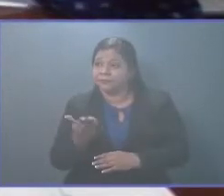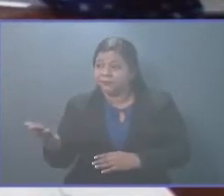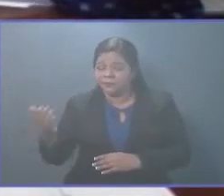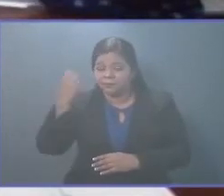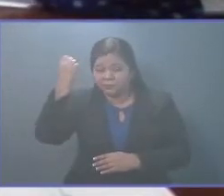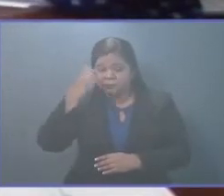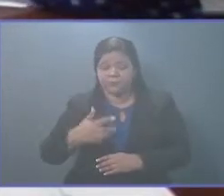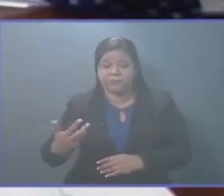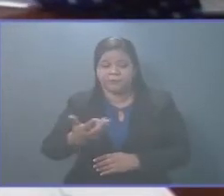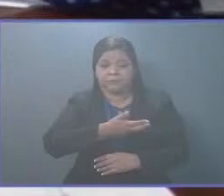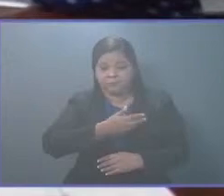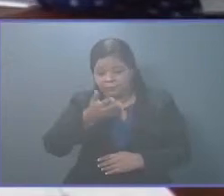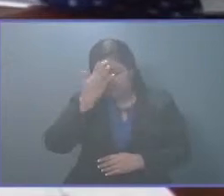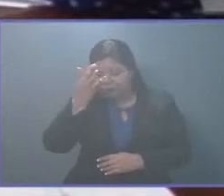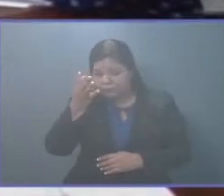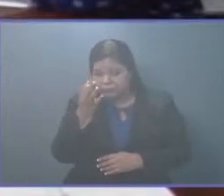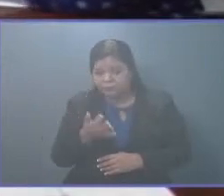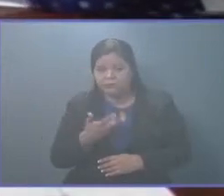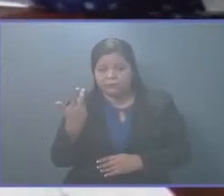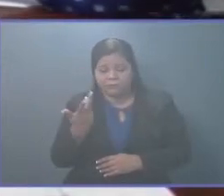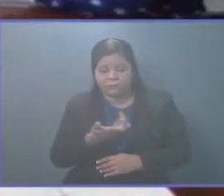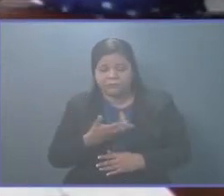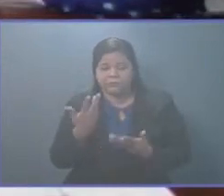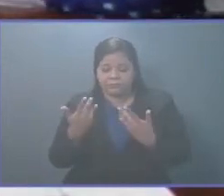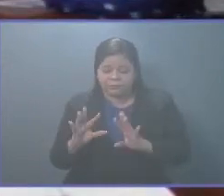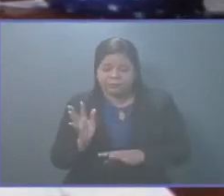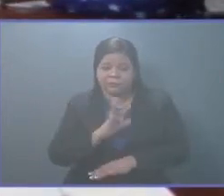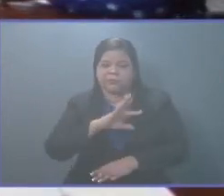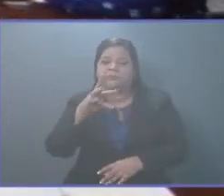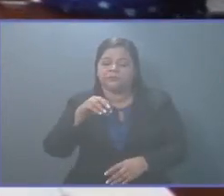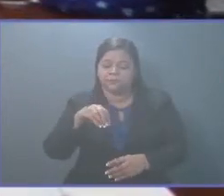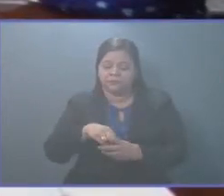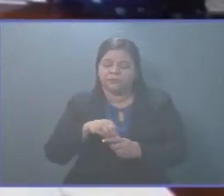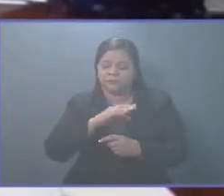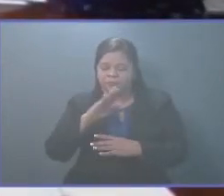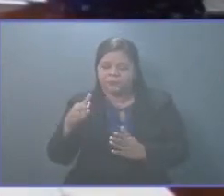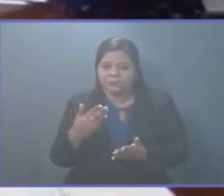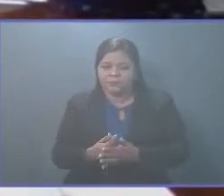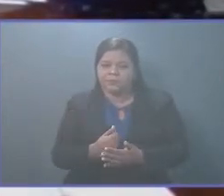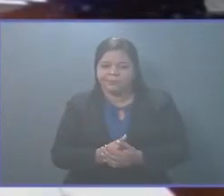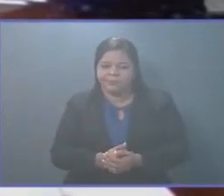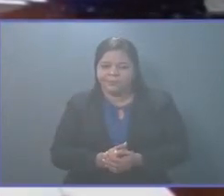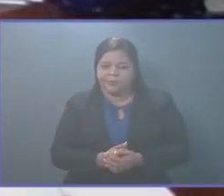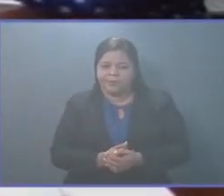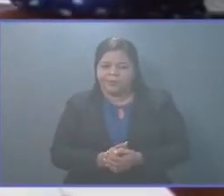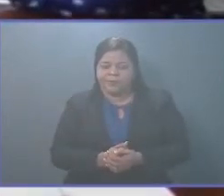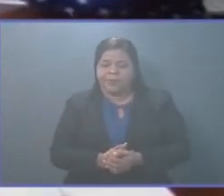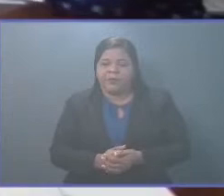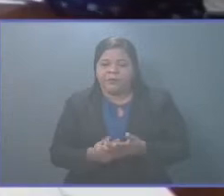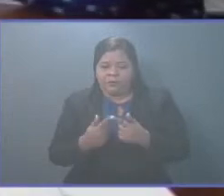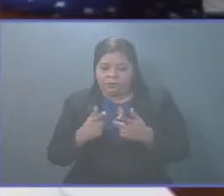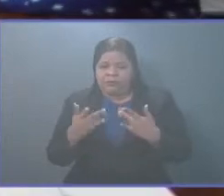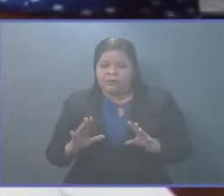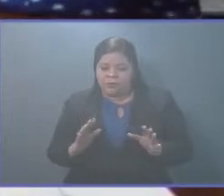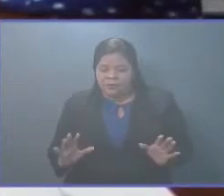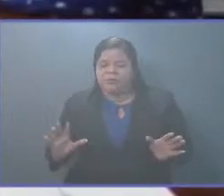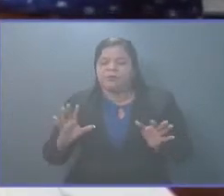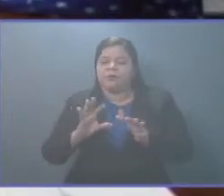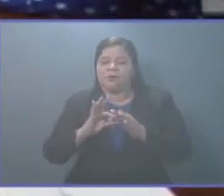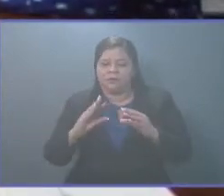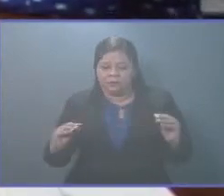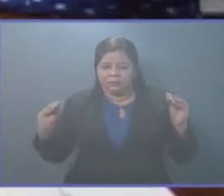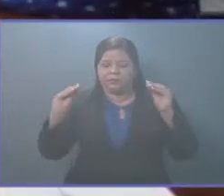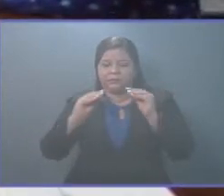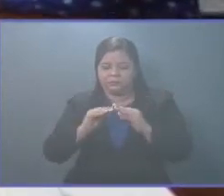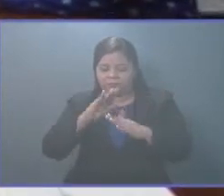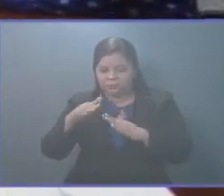parece que debe estar incluido en la gran discusión nacional, porque también tiene que ver